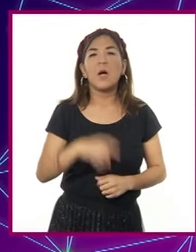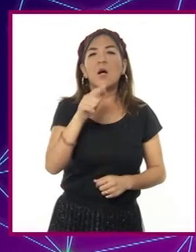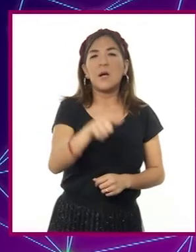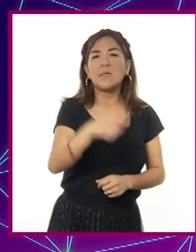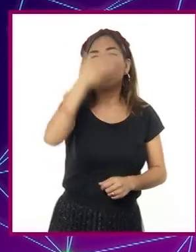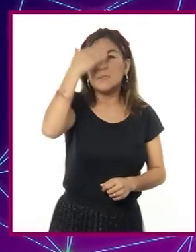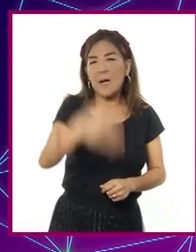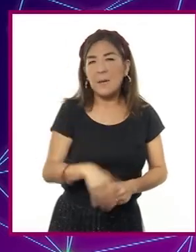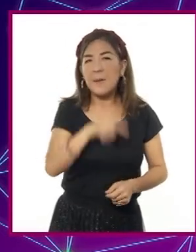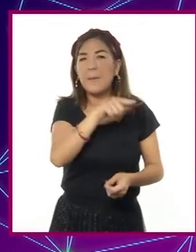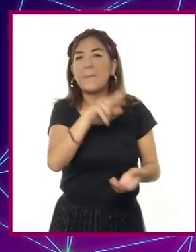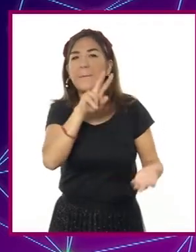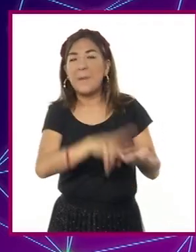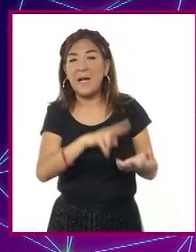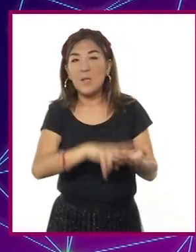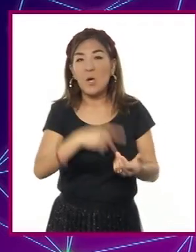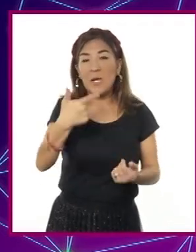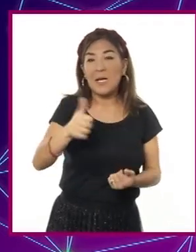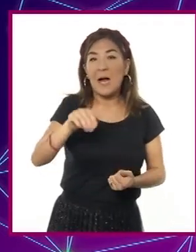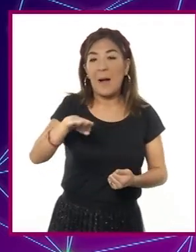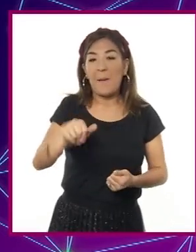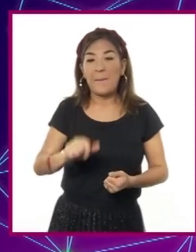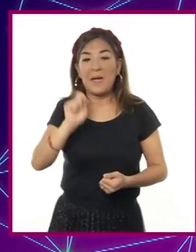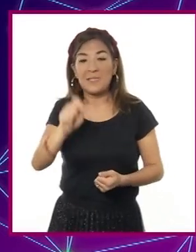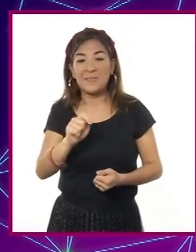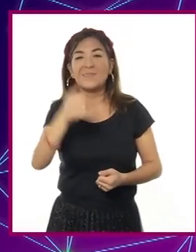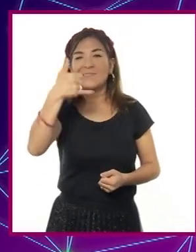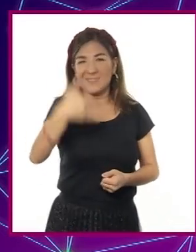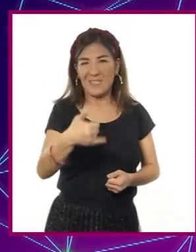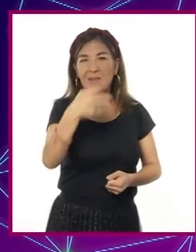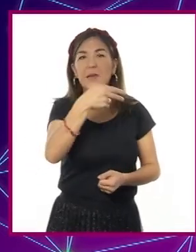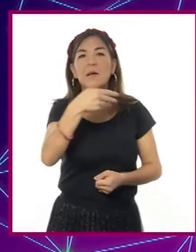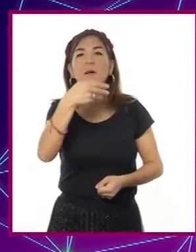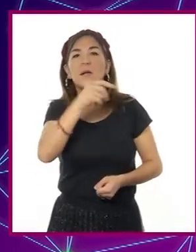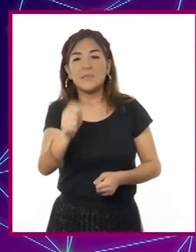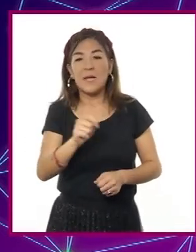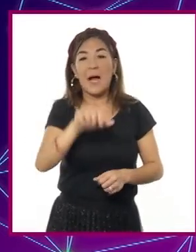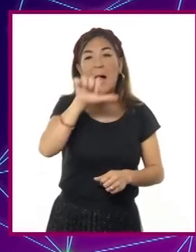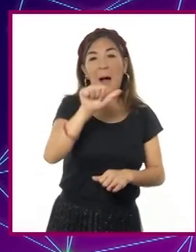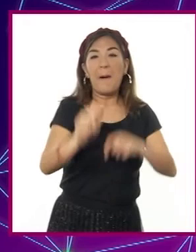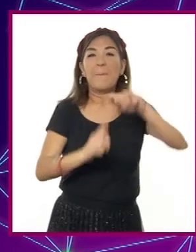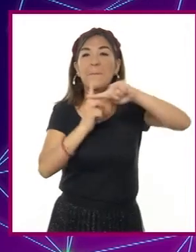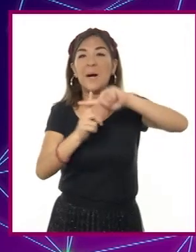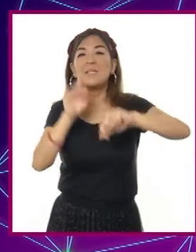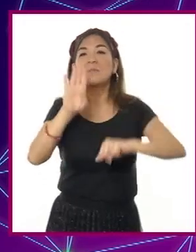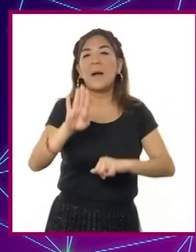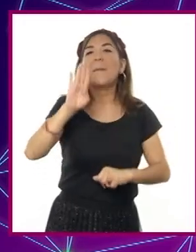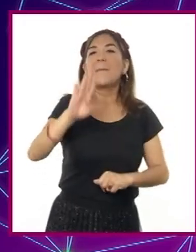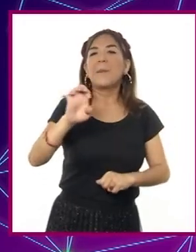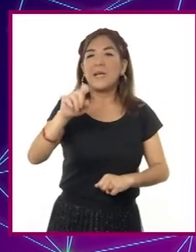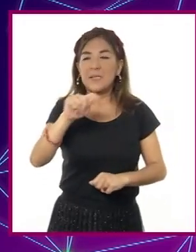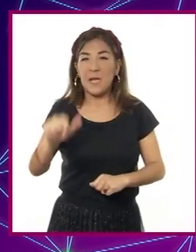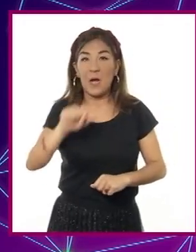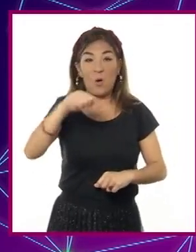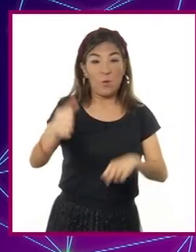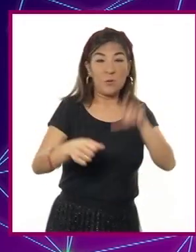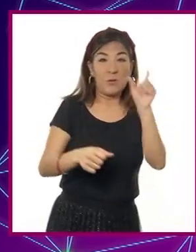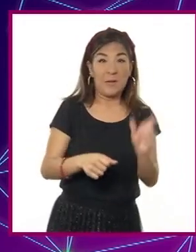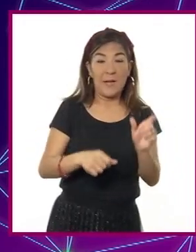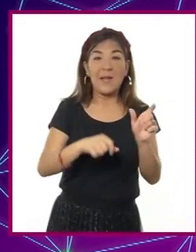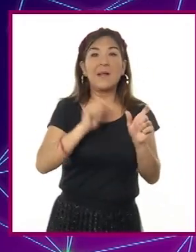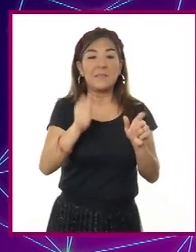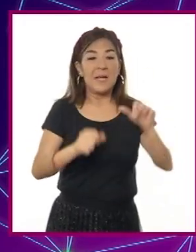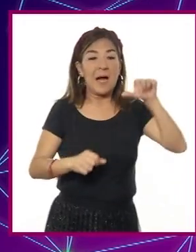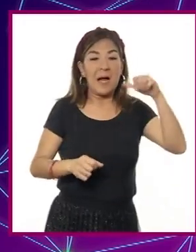sabe que el valor de gamma es igual a alfa más beta, mientras que en la otra igualdad, gamma es